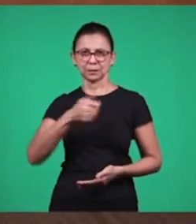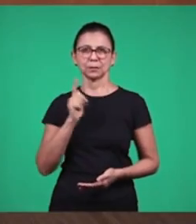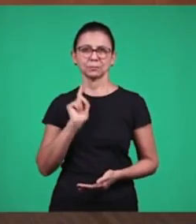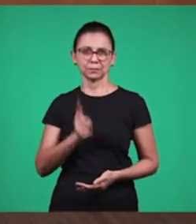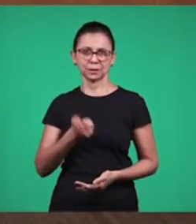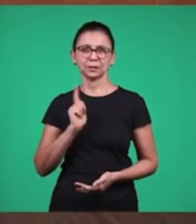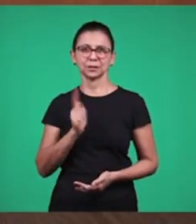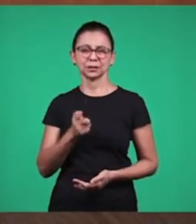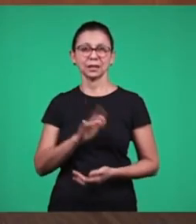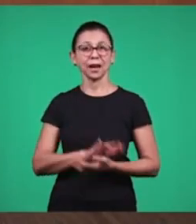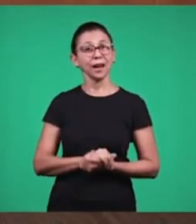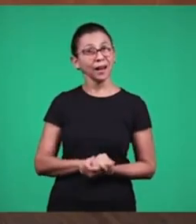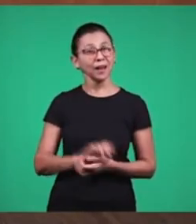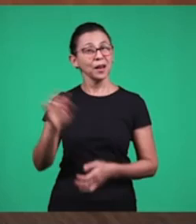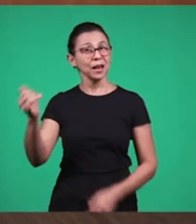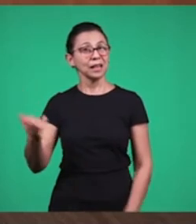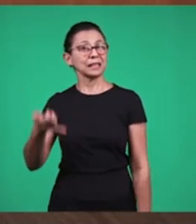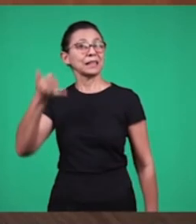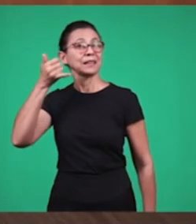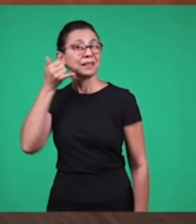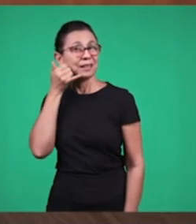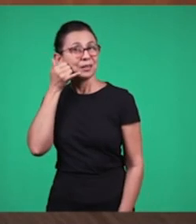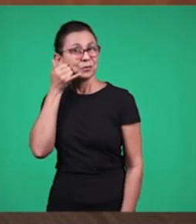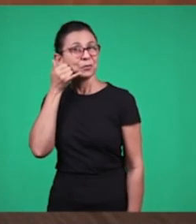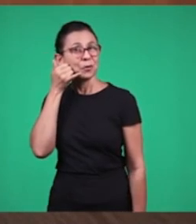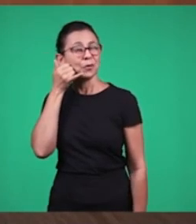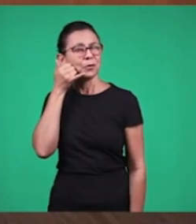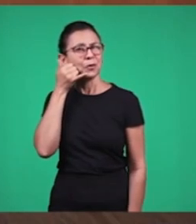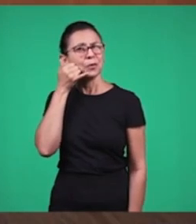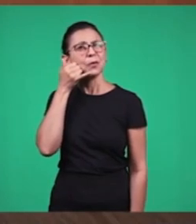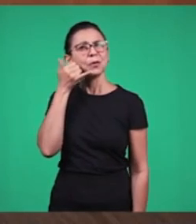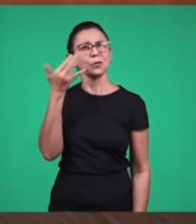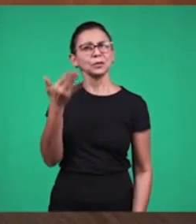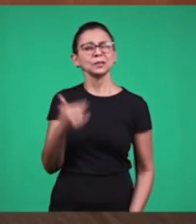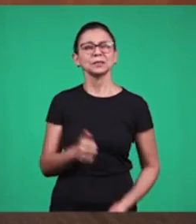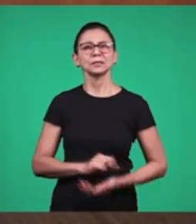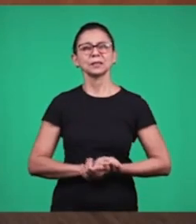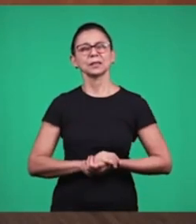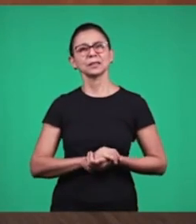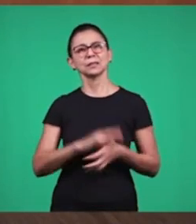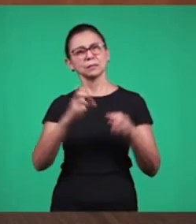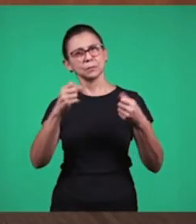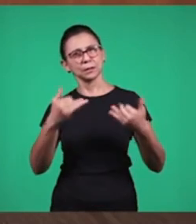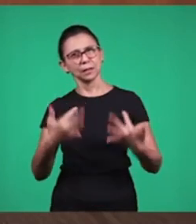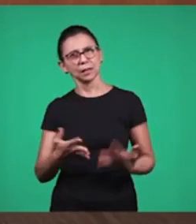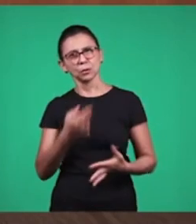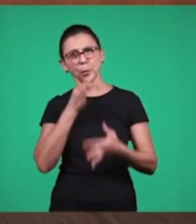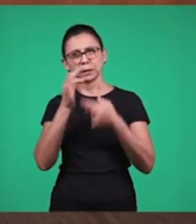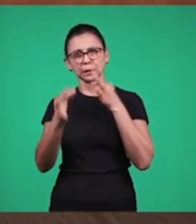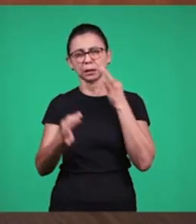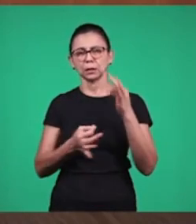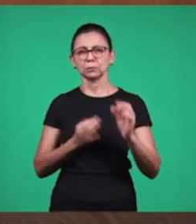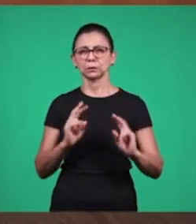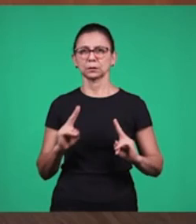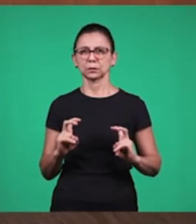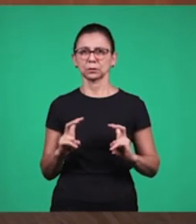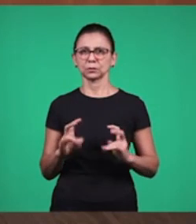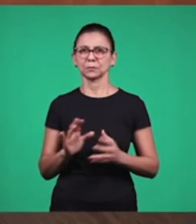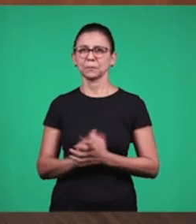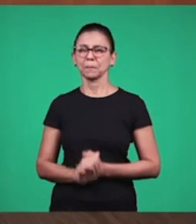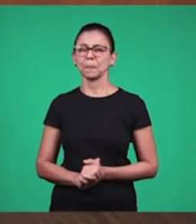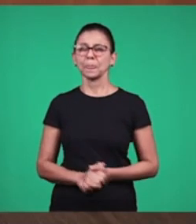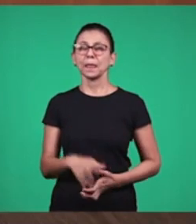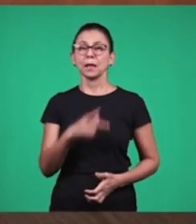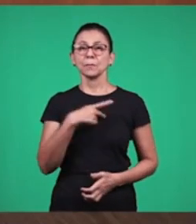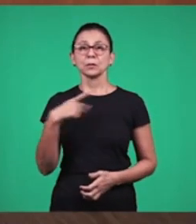él, por teléfono, hiciese un comentario sobre este tema. Pastor Yedelti, la paz